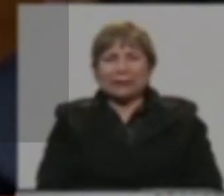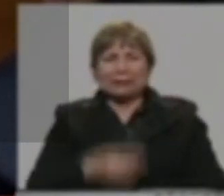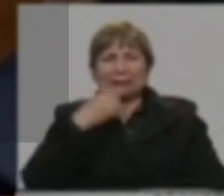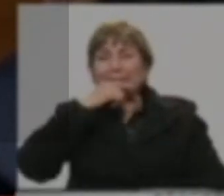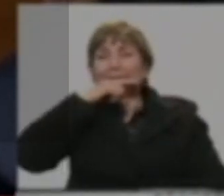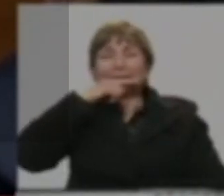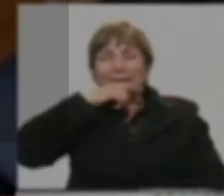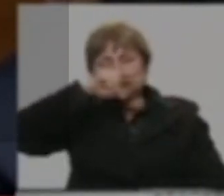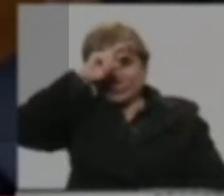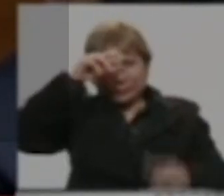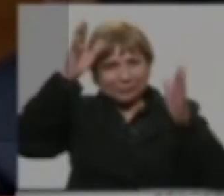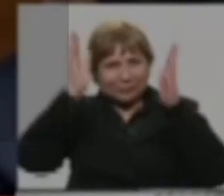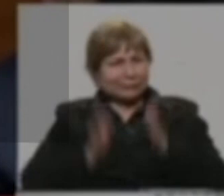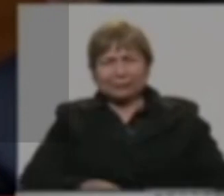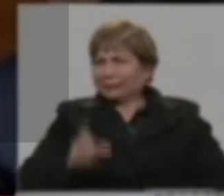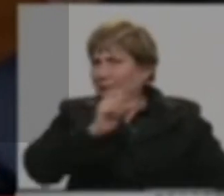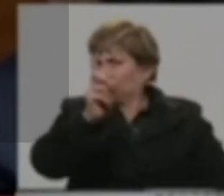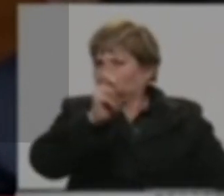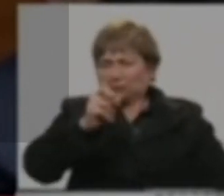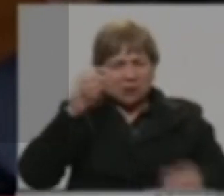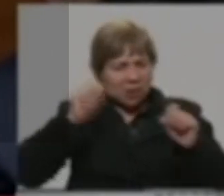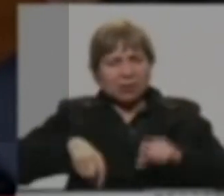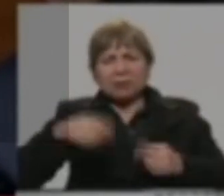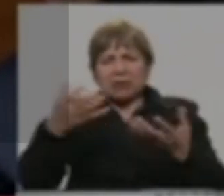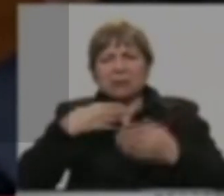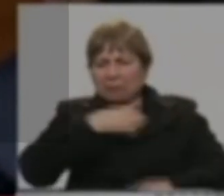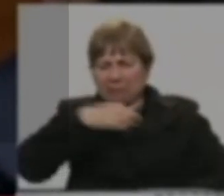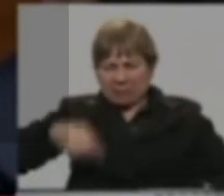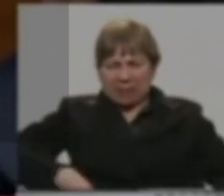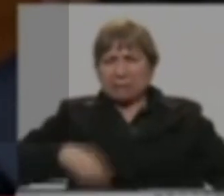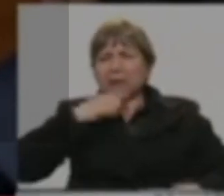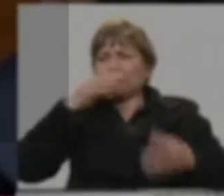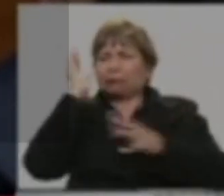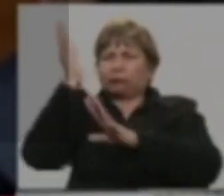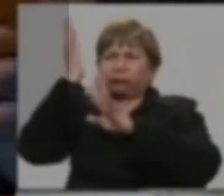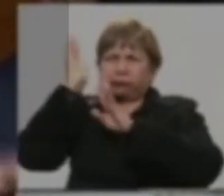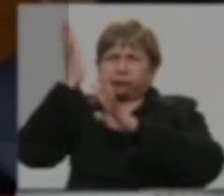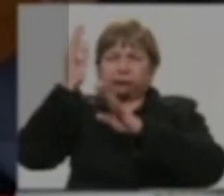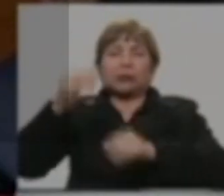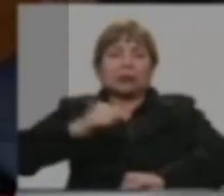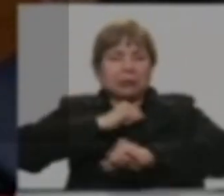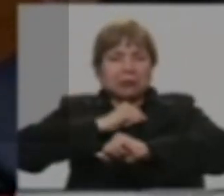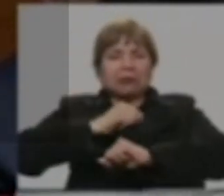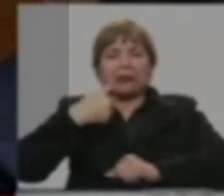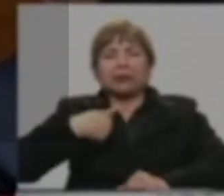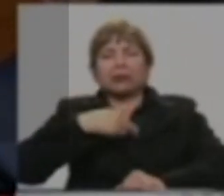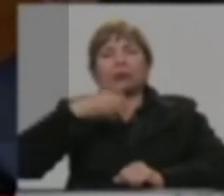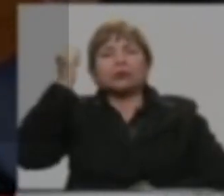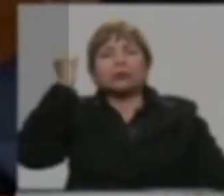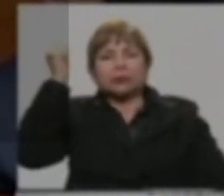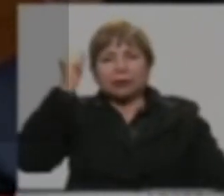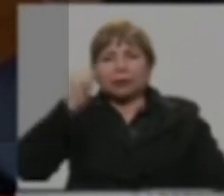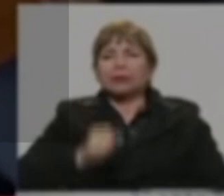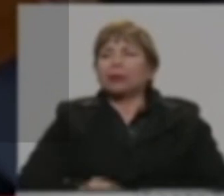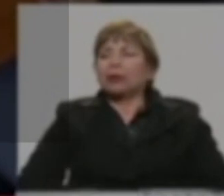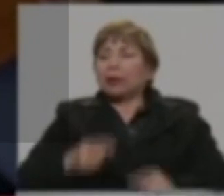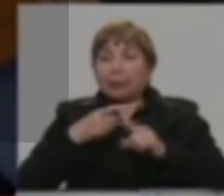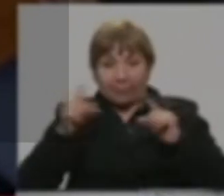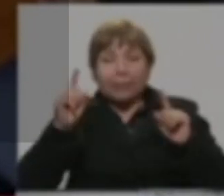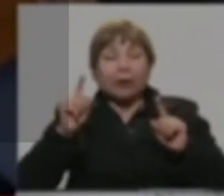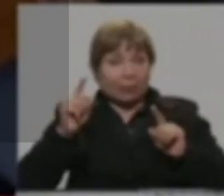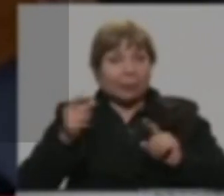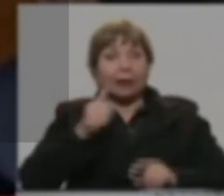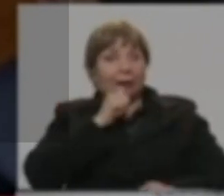La mujer peruana no se merece un premier que discursea sobre la defensa de nuestros derechos, pero